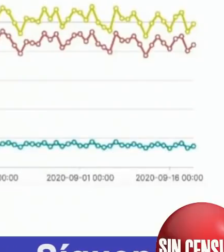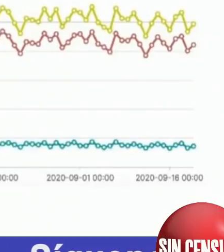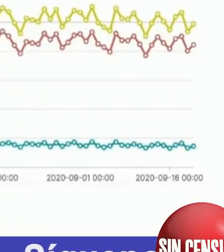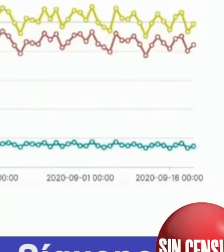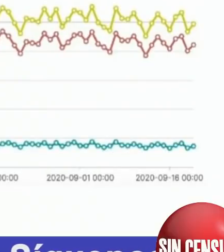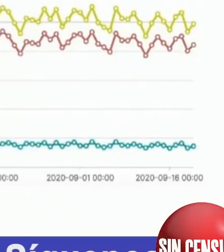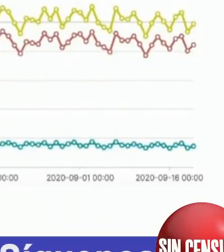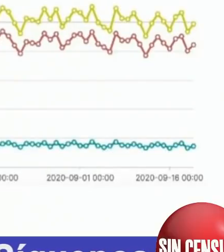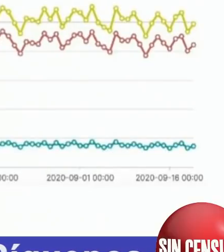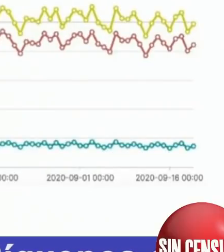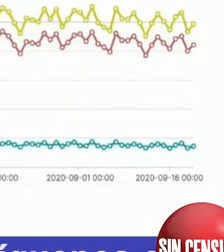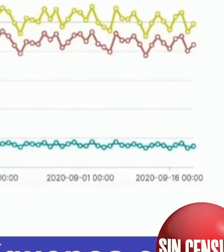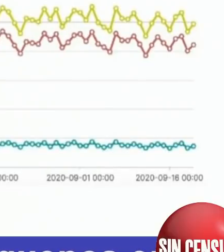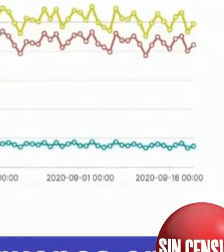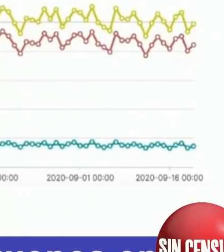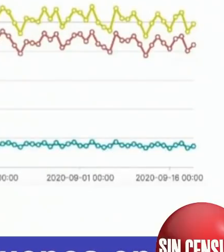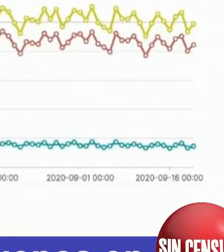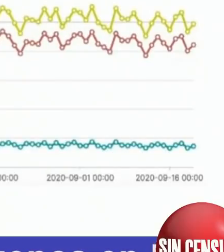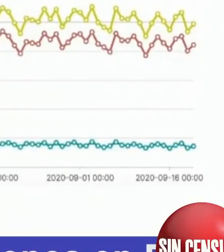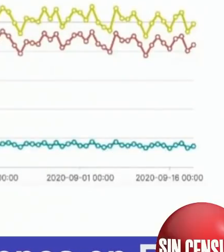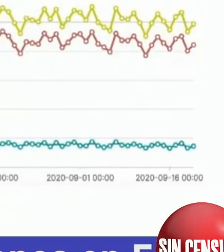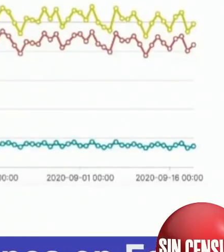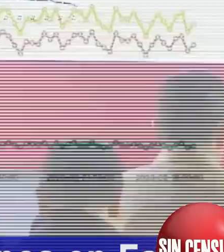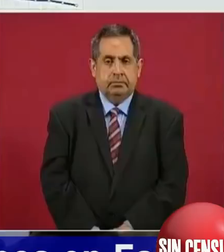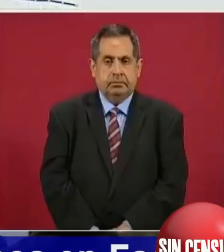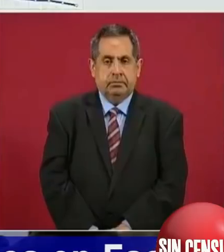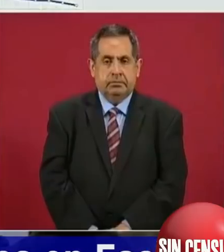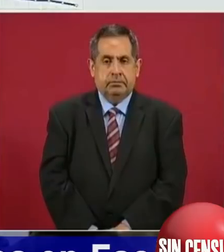ha mantenido esta reducción. La siguiente.